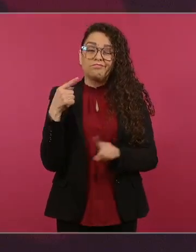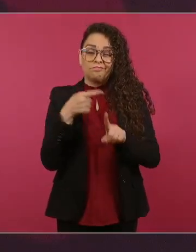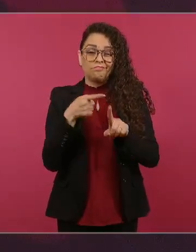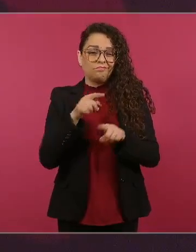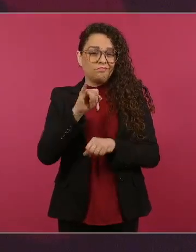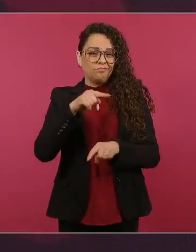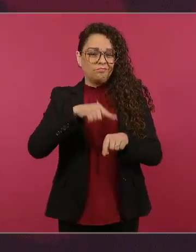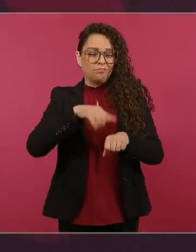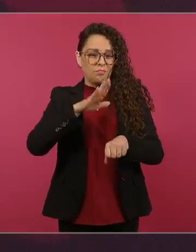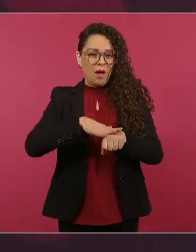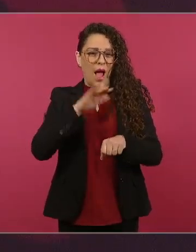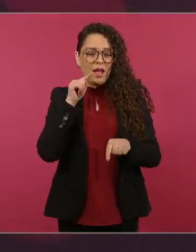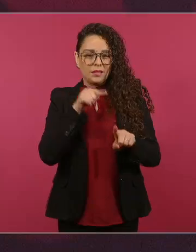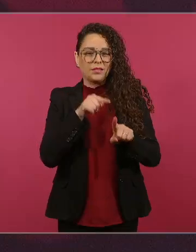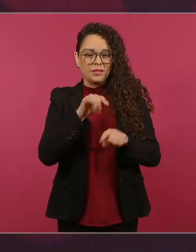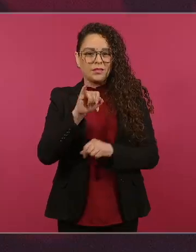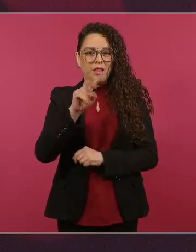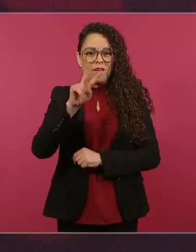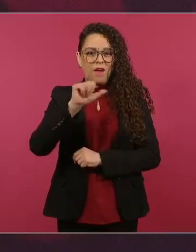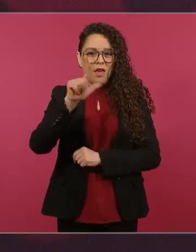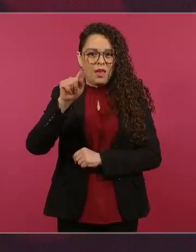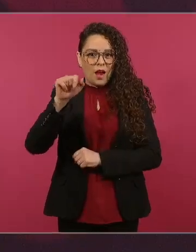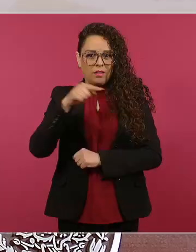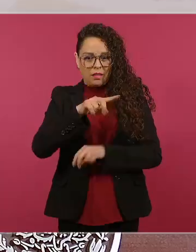Porque, fíjense,